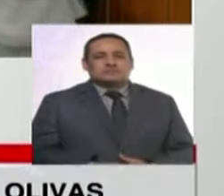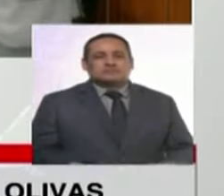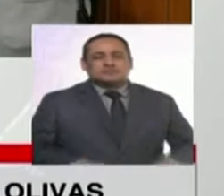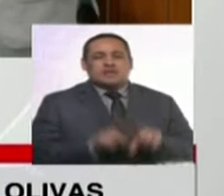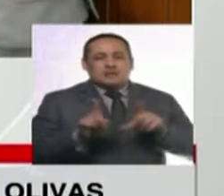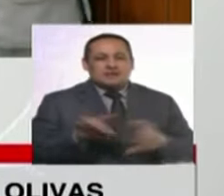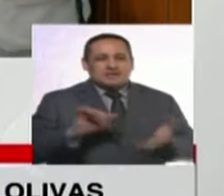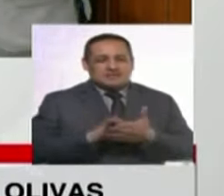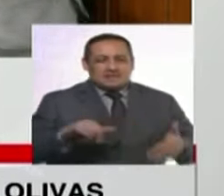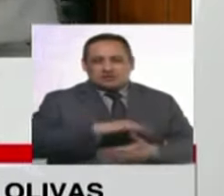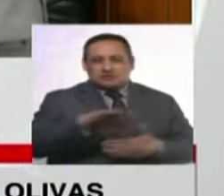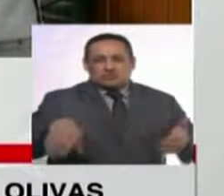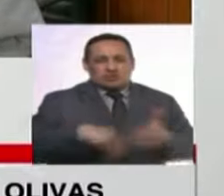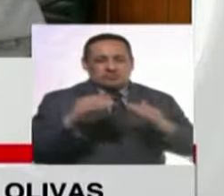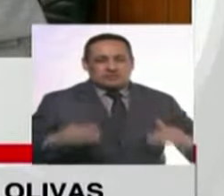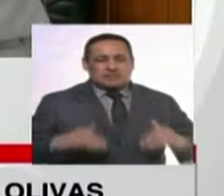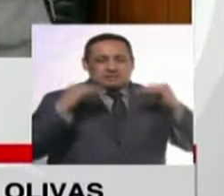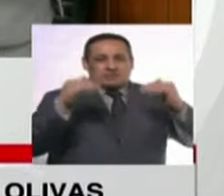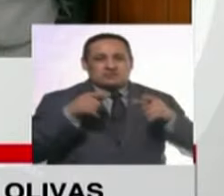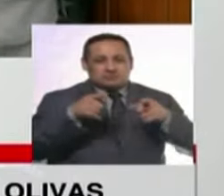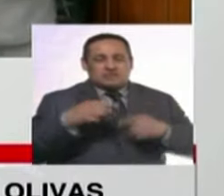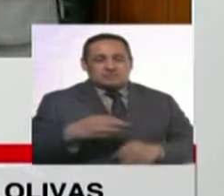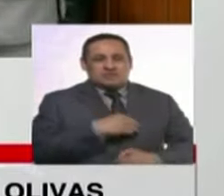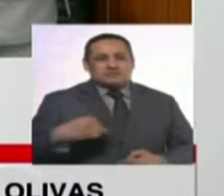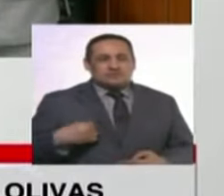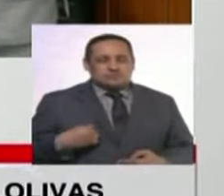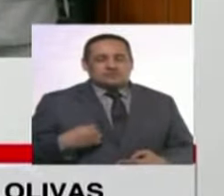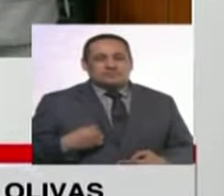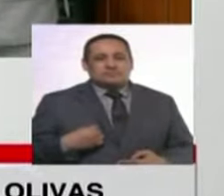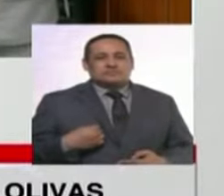y toda esta estructura señor ministro